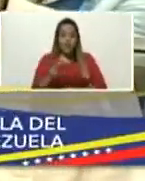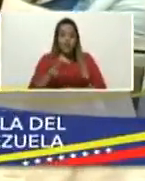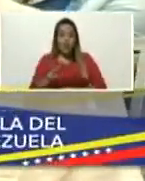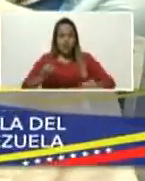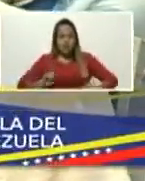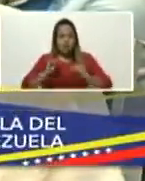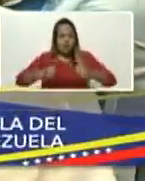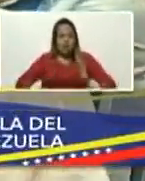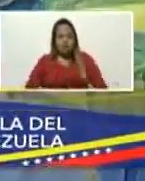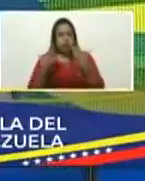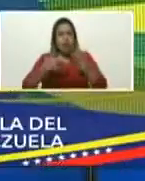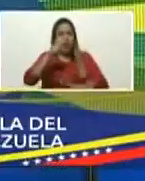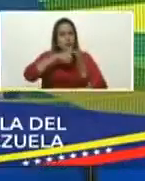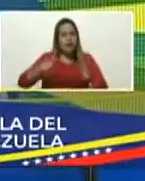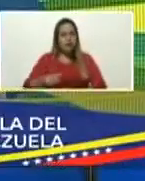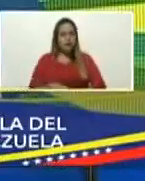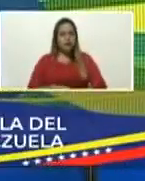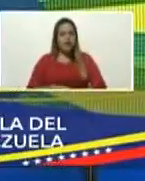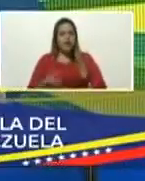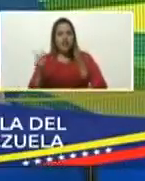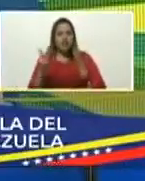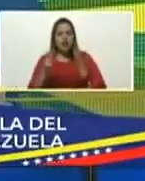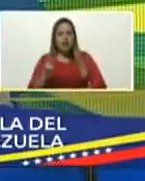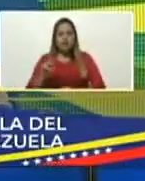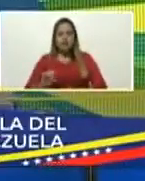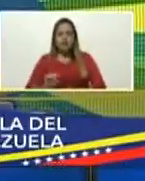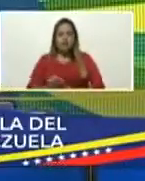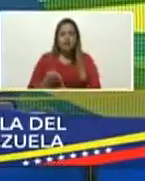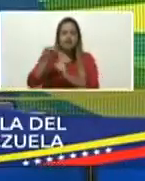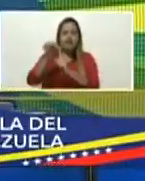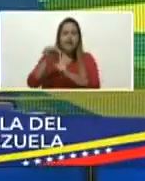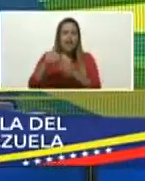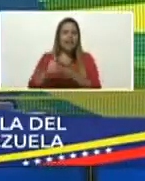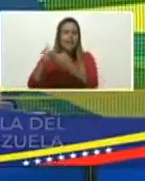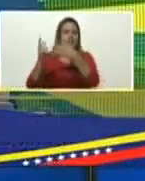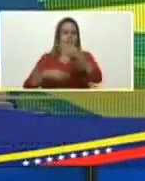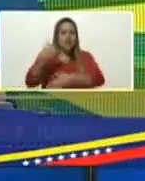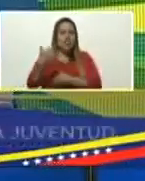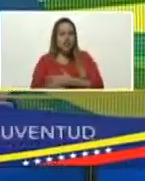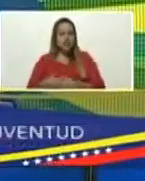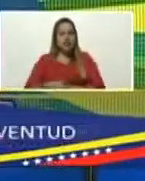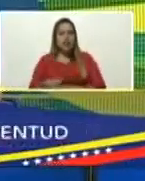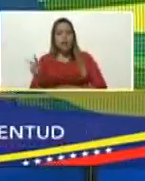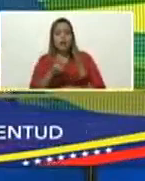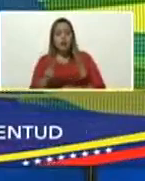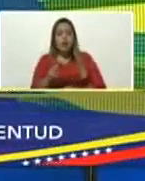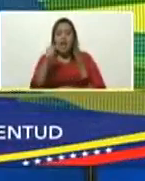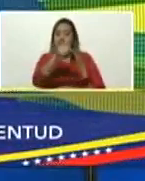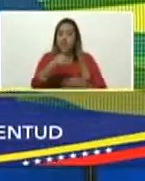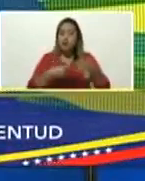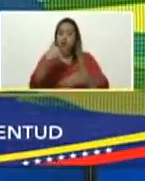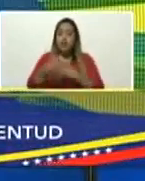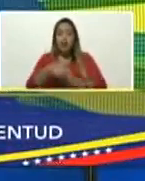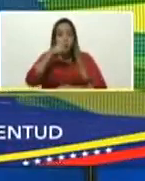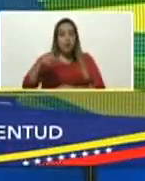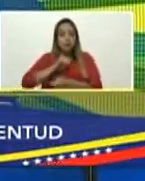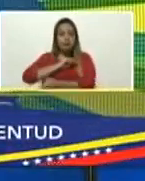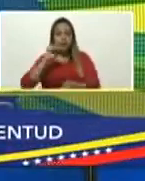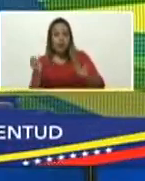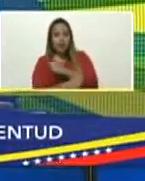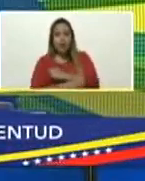pueblo, en Venezuela surgió un líder, en Venezuela surgió un proyecto, y en Venezuela ese proyecto, ese pueblo se convirtió